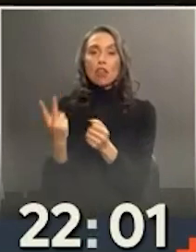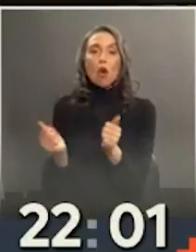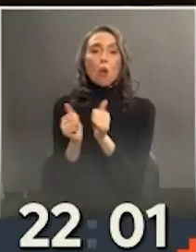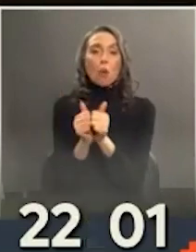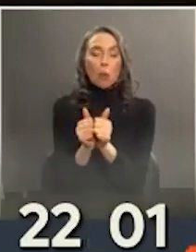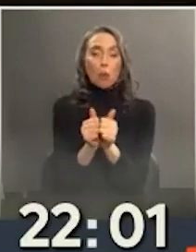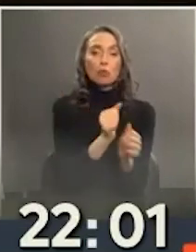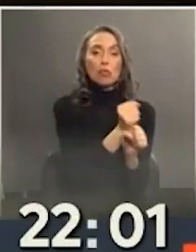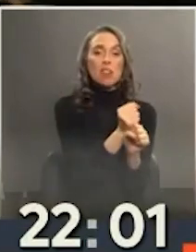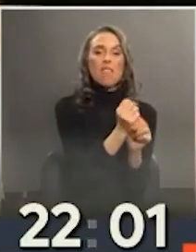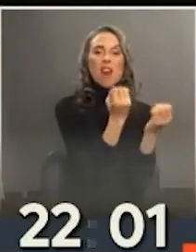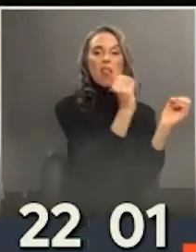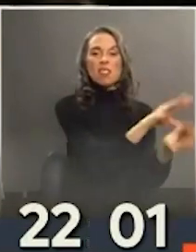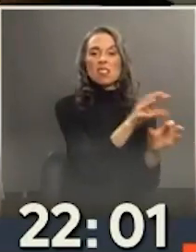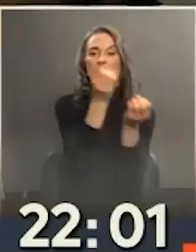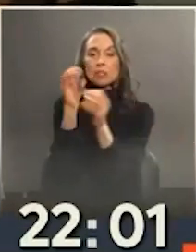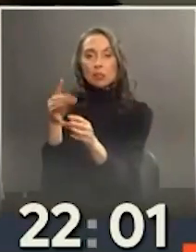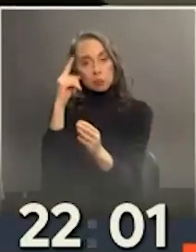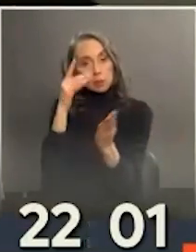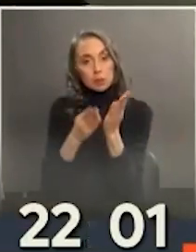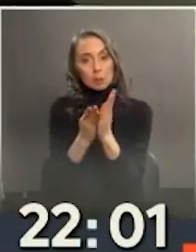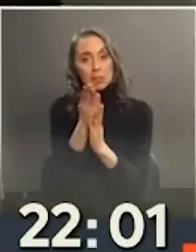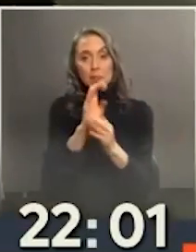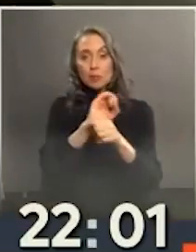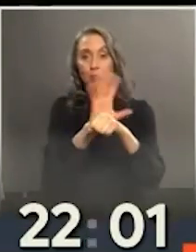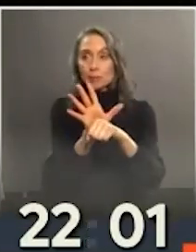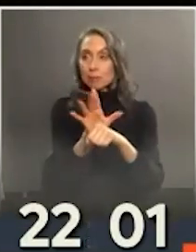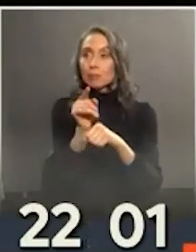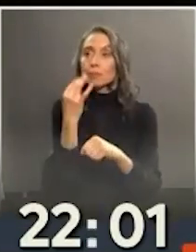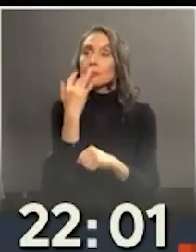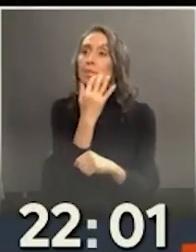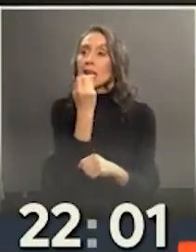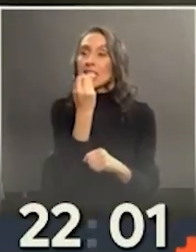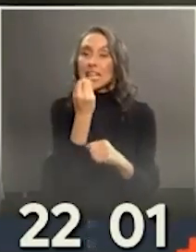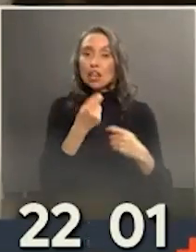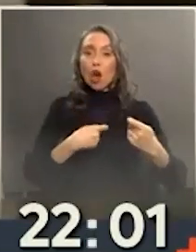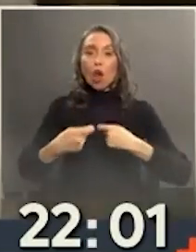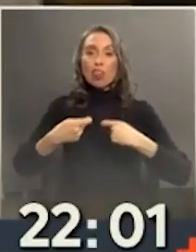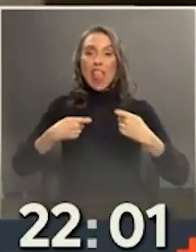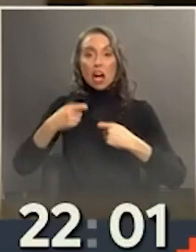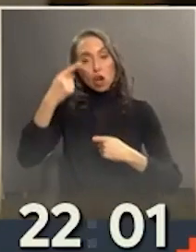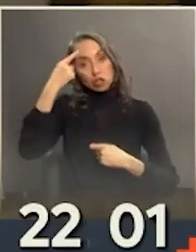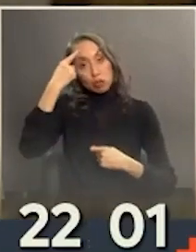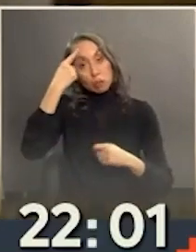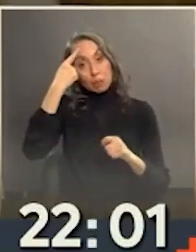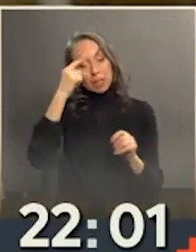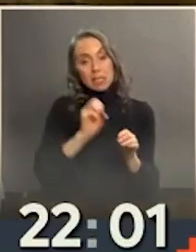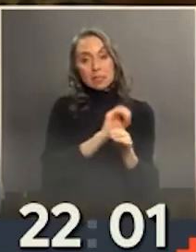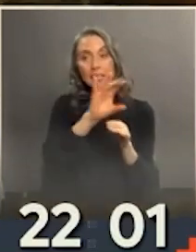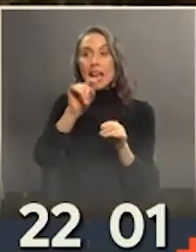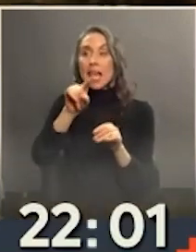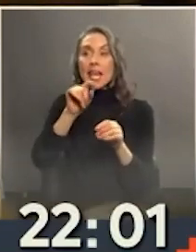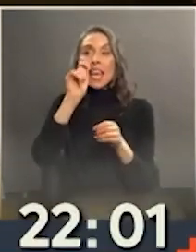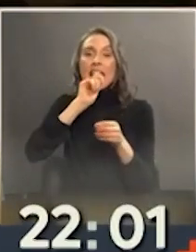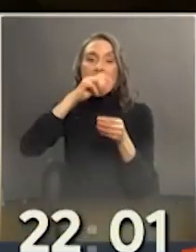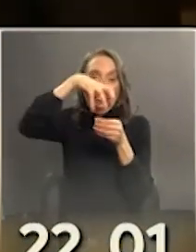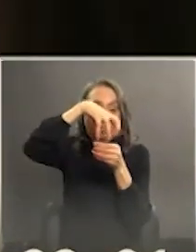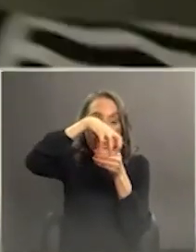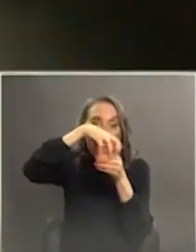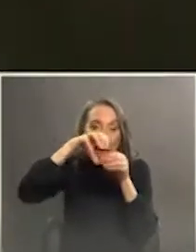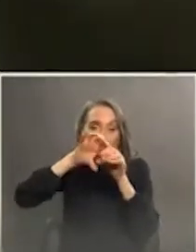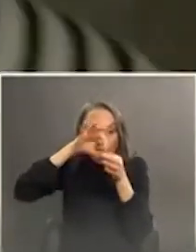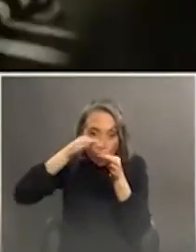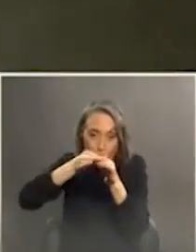sus trabajos para dar forma y en pandemia a este sabroso negocio que ya los tiene pensando en distribuir barquillos por todo Chile.